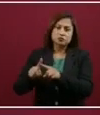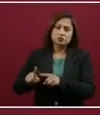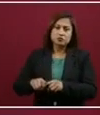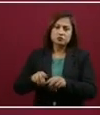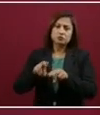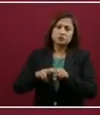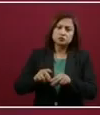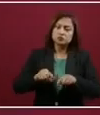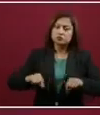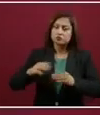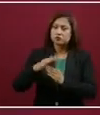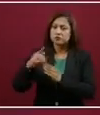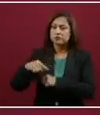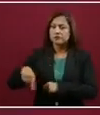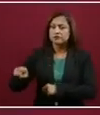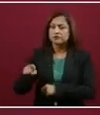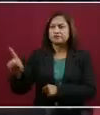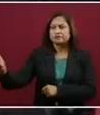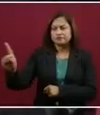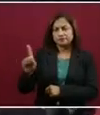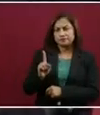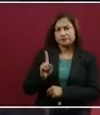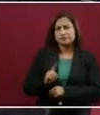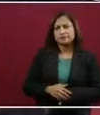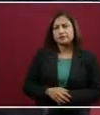y le decía